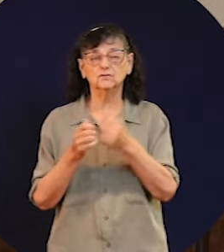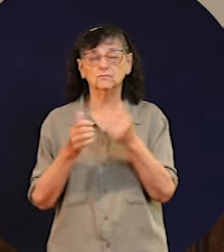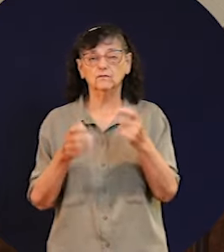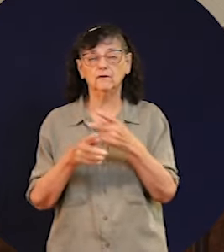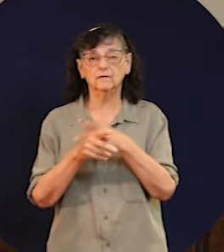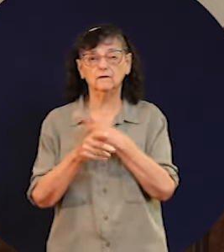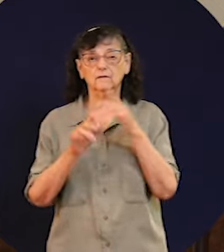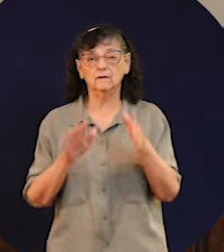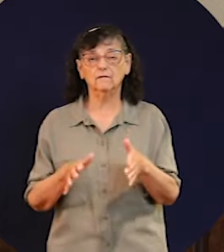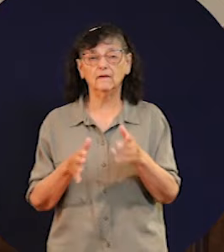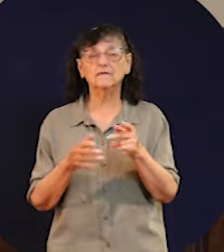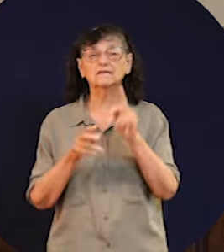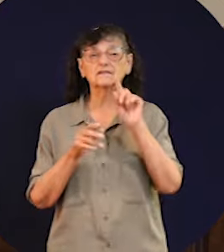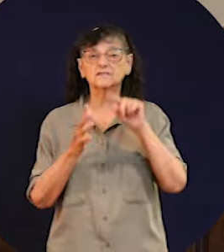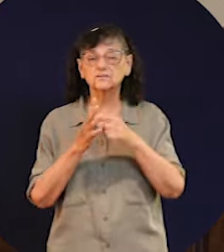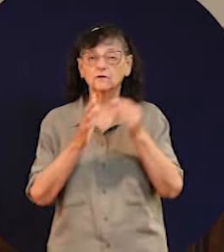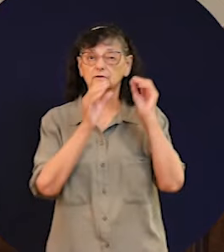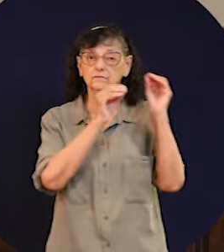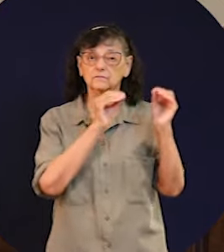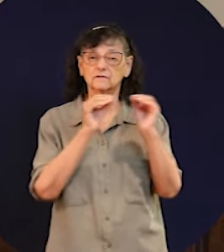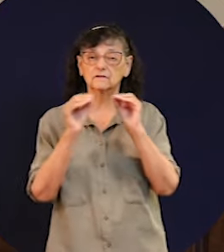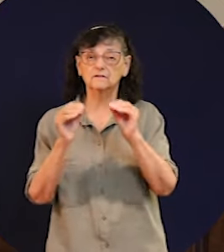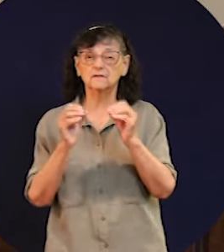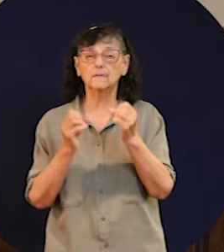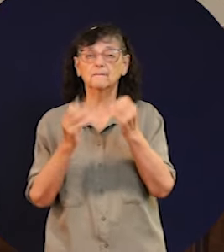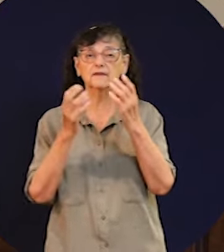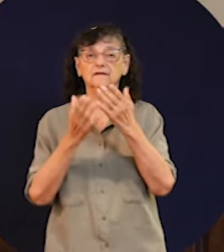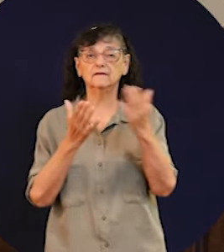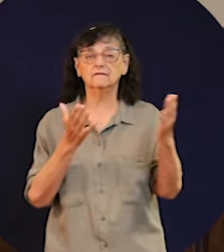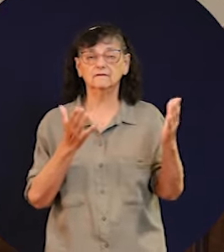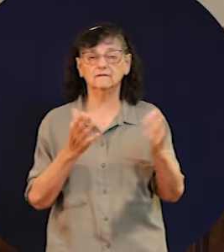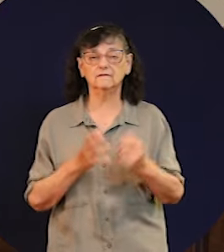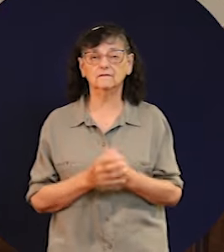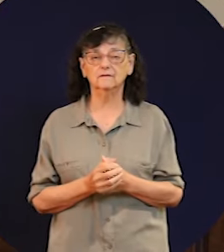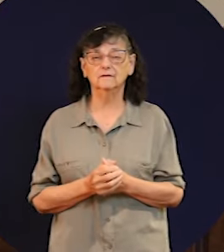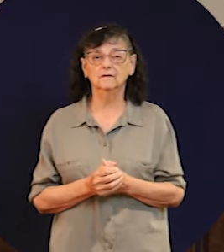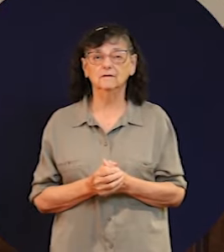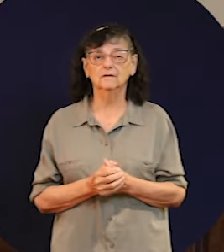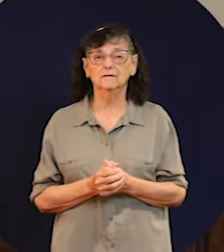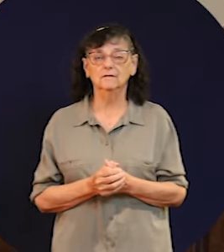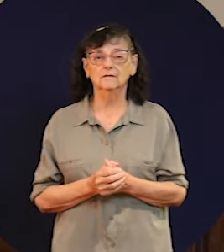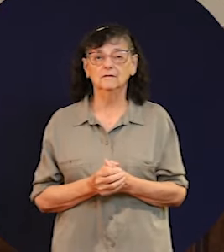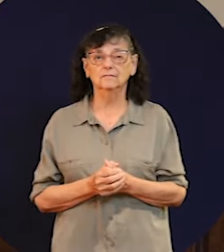pastor, y se puso a enseñarles muchas cosas.